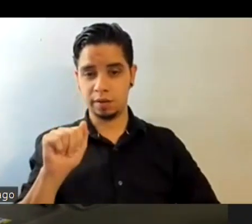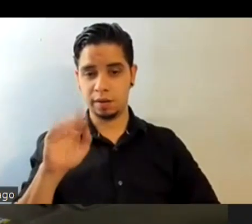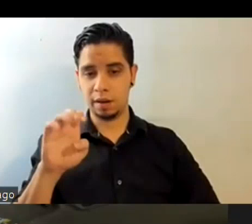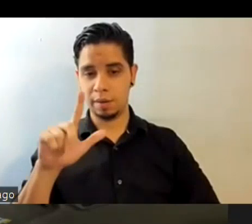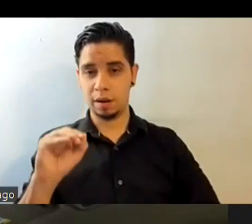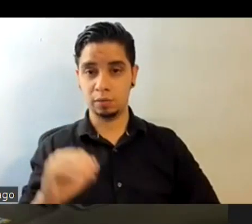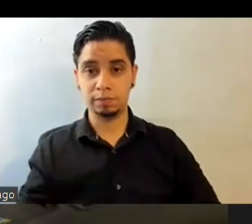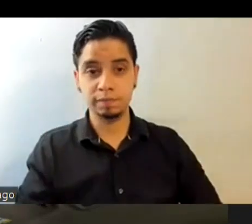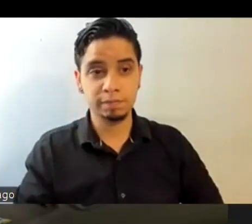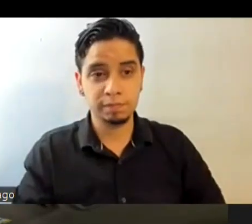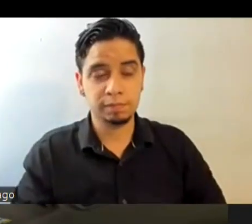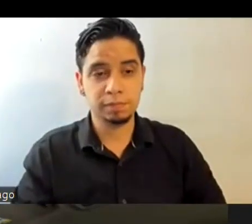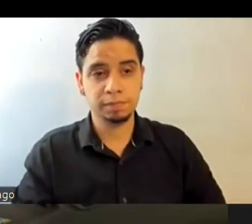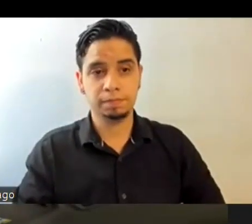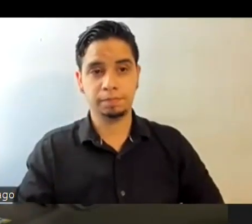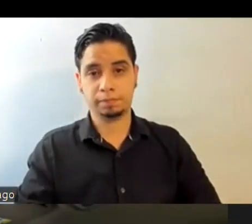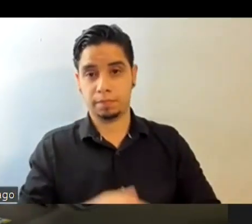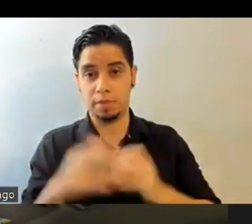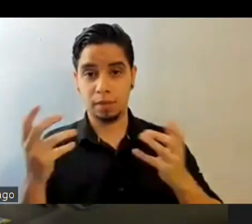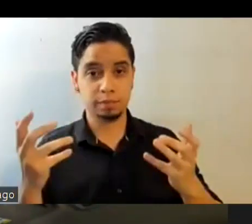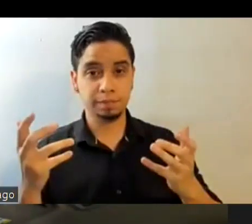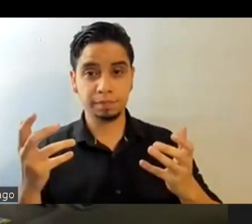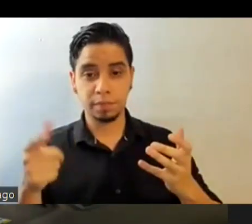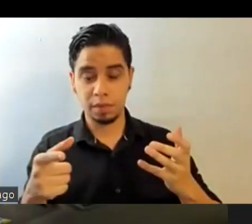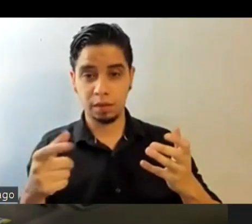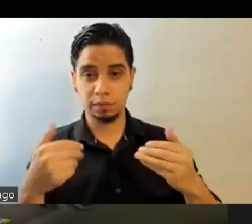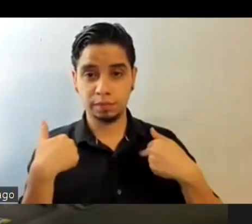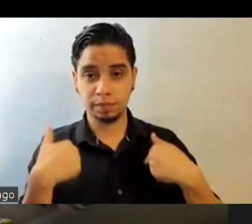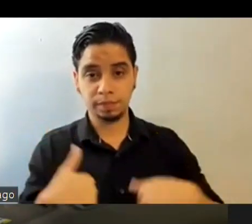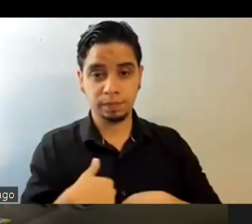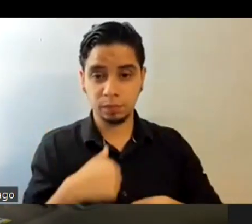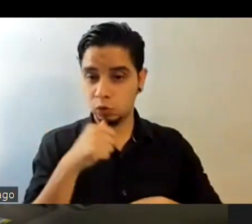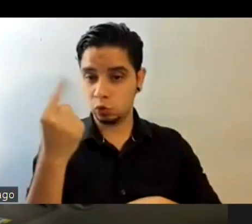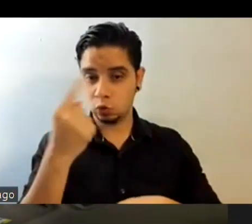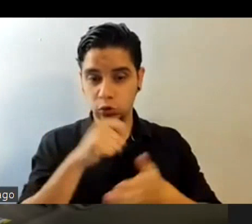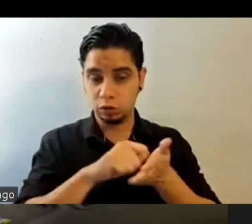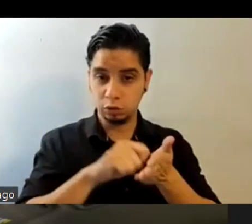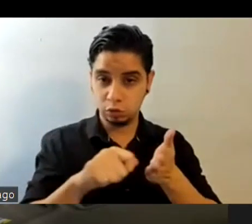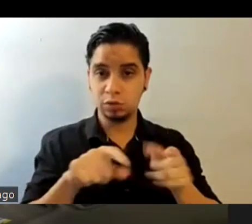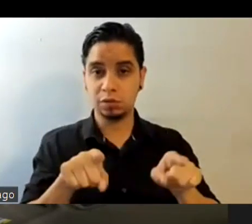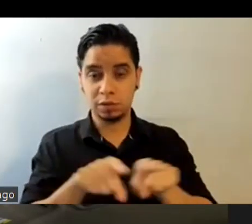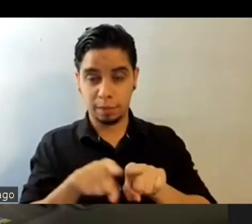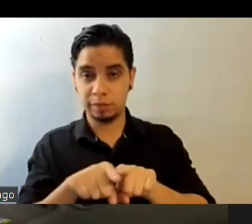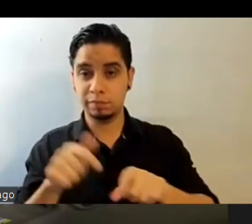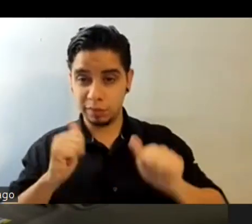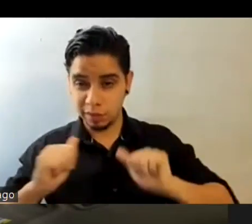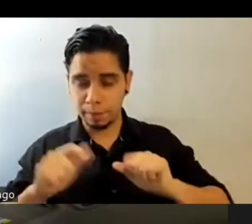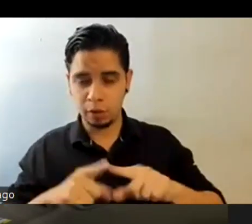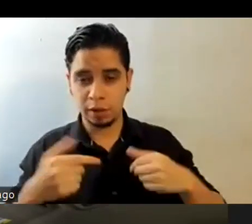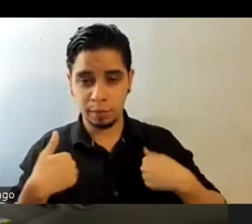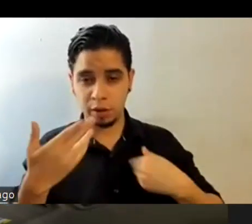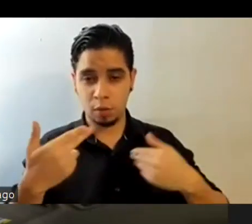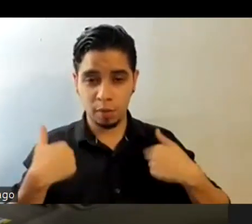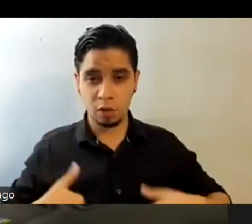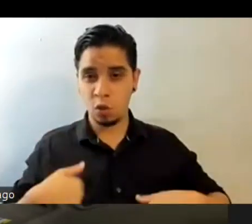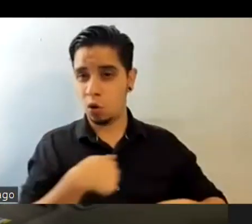Ravelo. Y es el ser humano, porque no es solamente el escritor o el artista, es el ser humano que lo tenemos aquí y le estamos preguntando